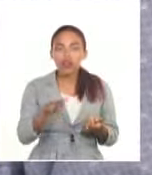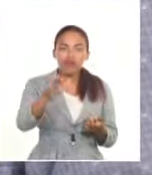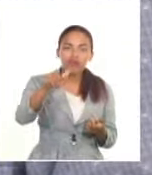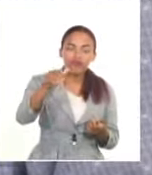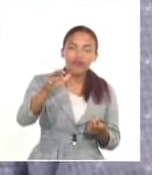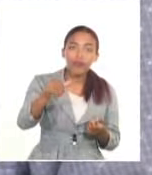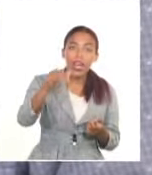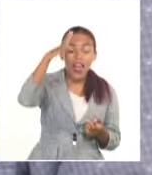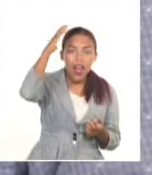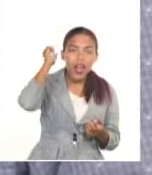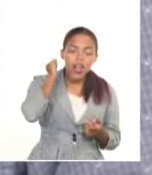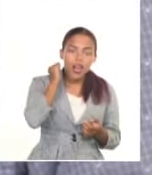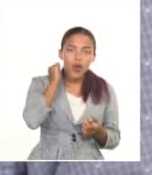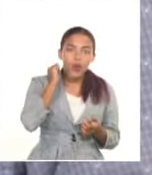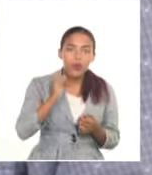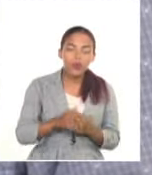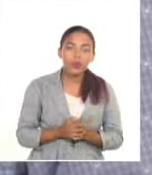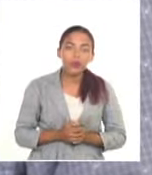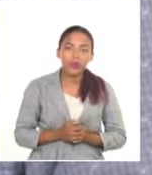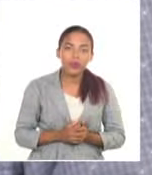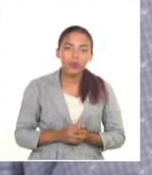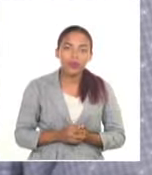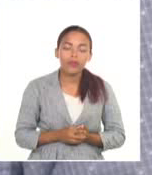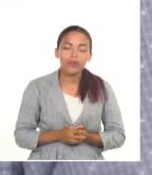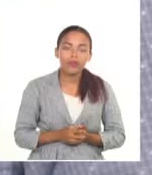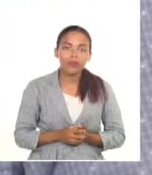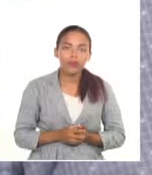yo no sé qué cosa es lo que yo es, mal.